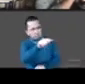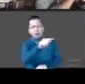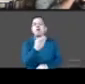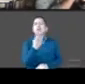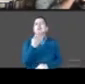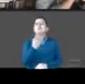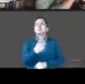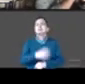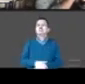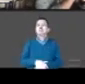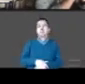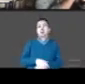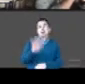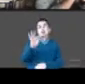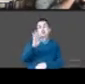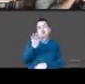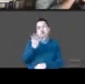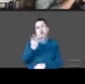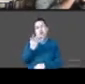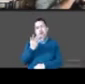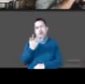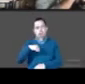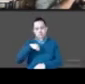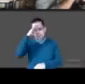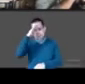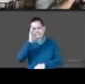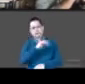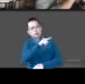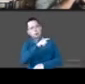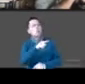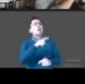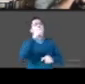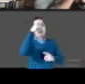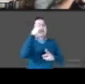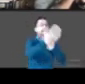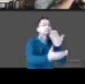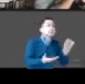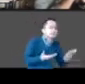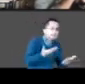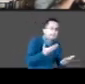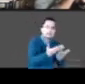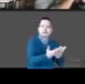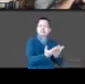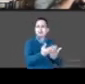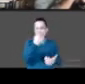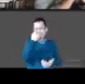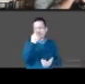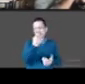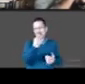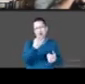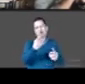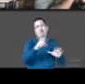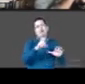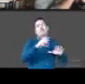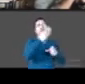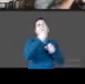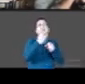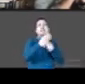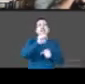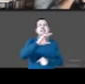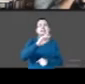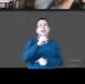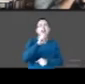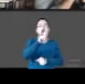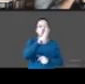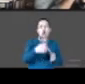pensaría que el sector servicios el sector terciario al ser el mayor peso en el producto interno bruto tendría que